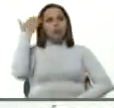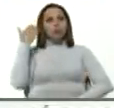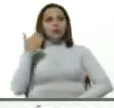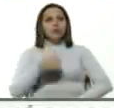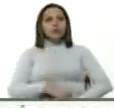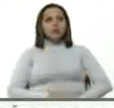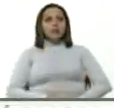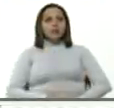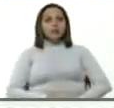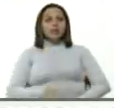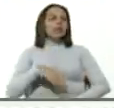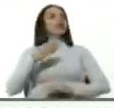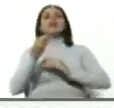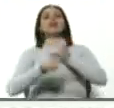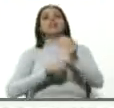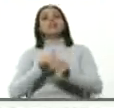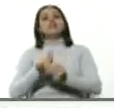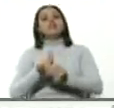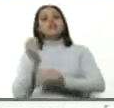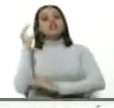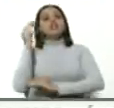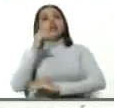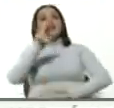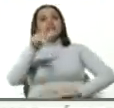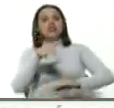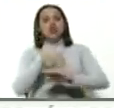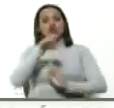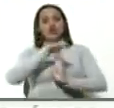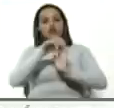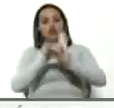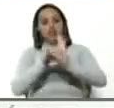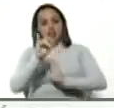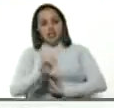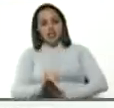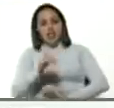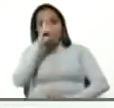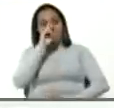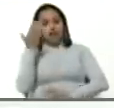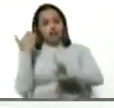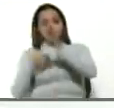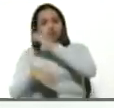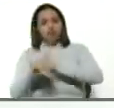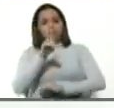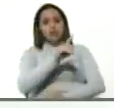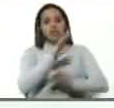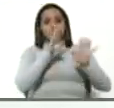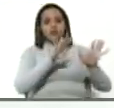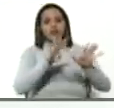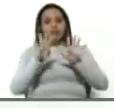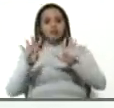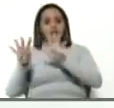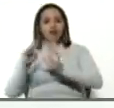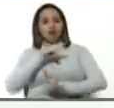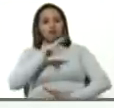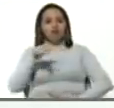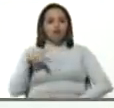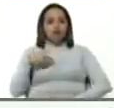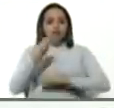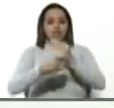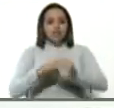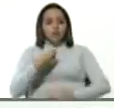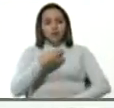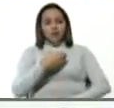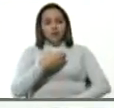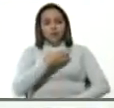se instaló la Asamblea Nacional Constituyente en el año de 1999, nosotros nos tocó presidir la Comisión de Derechos Humanos